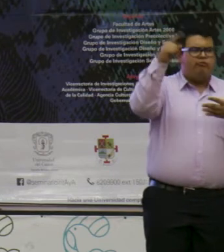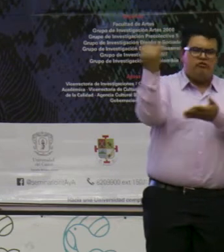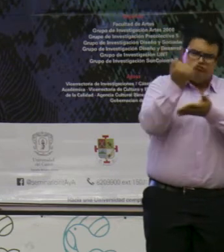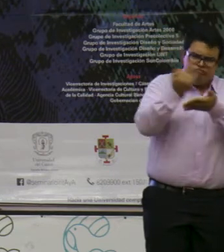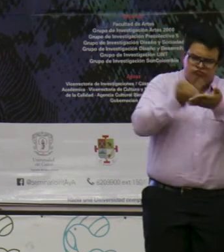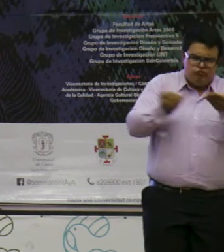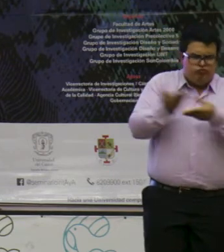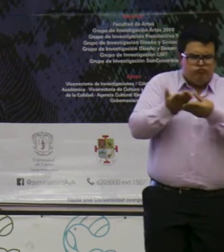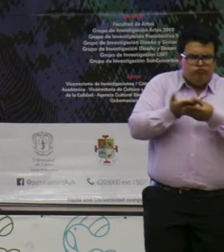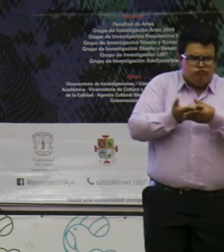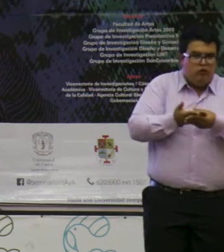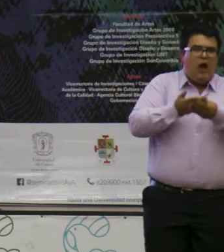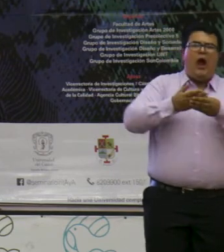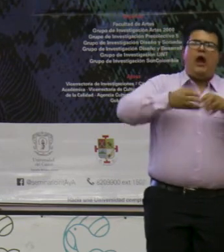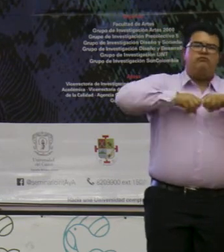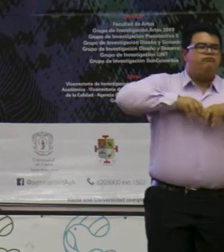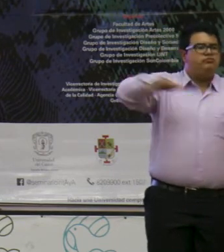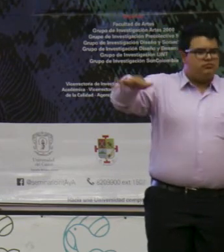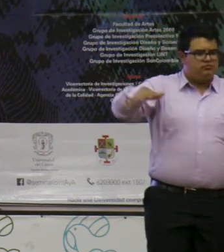ilustrado sobre la